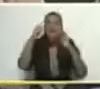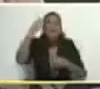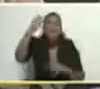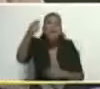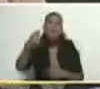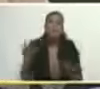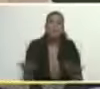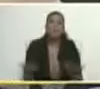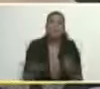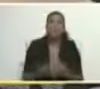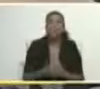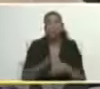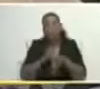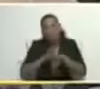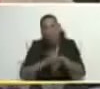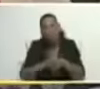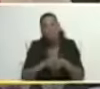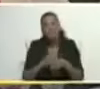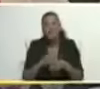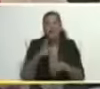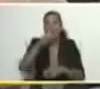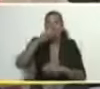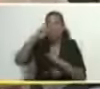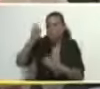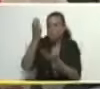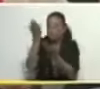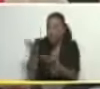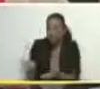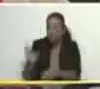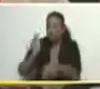Y por eso, Nicolás,